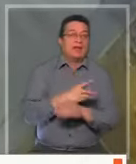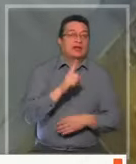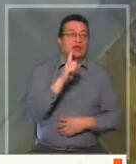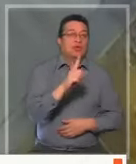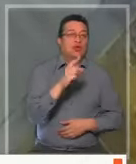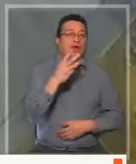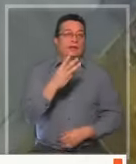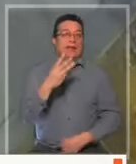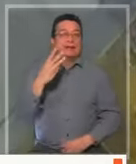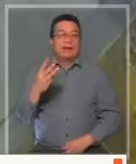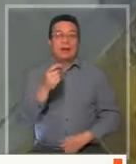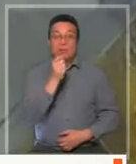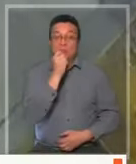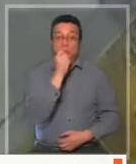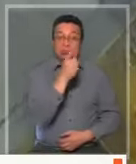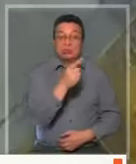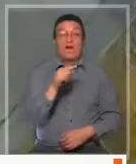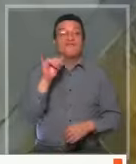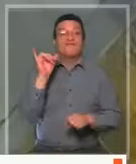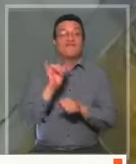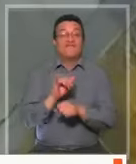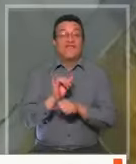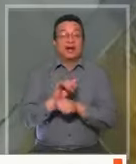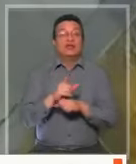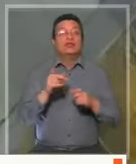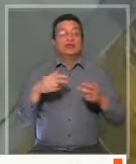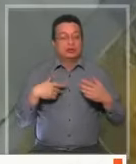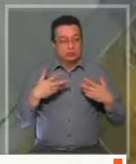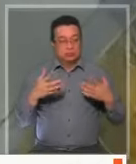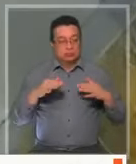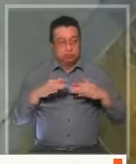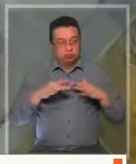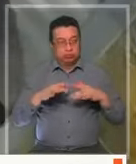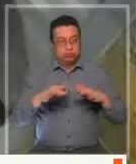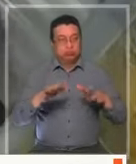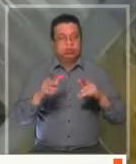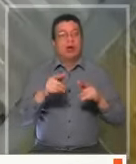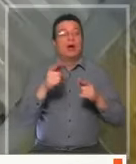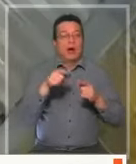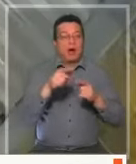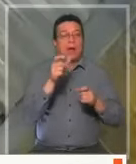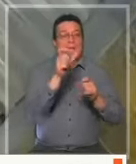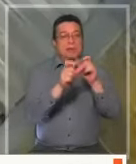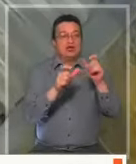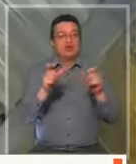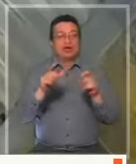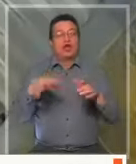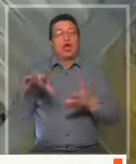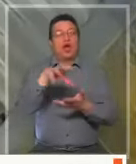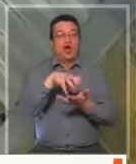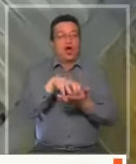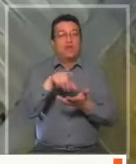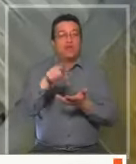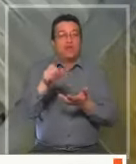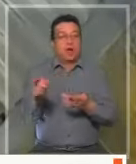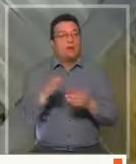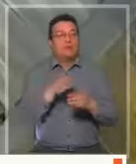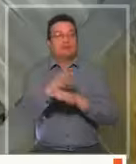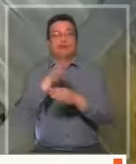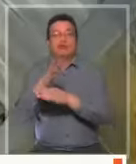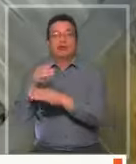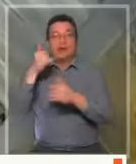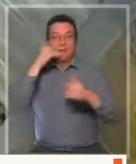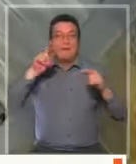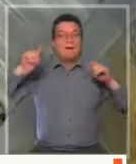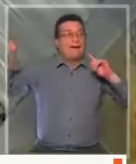hacer denuncias falsas y así motivar el despliegue de los pocos recursos policiales de la comuna hacia otros sectores para tener